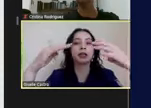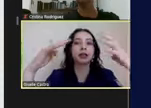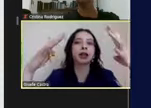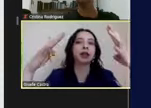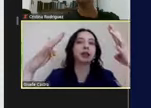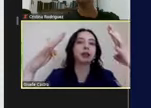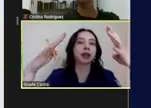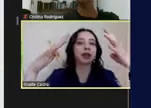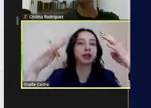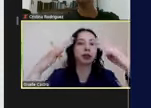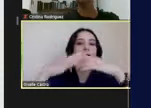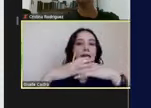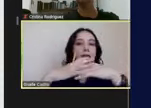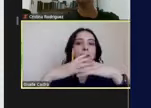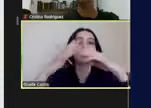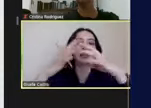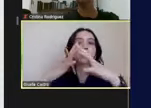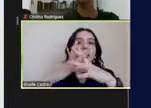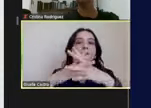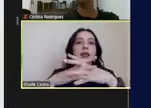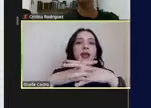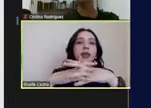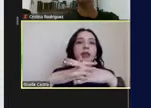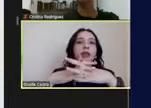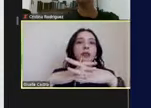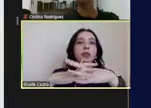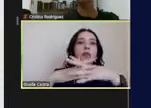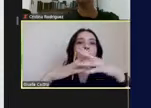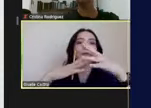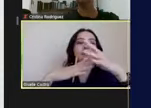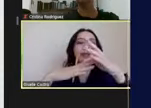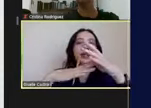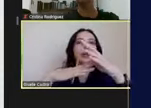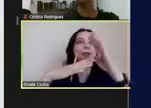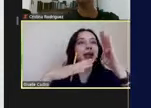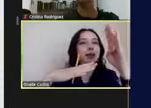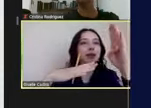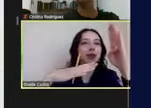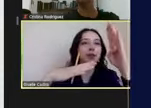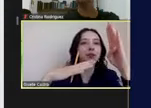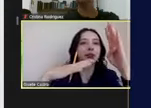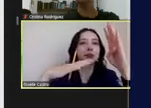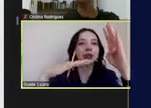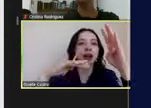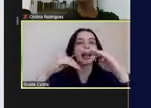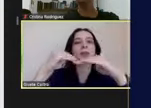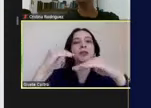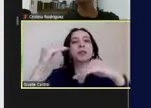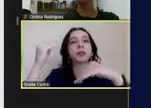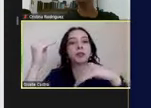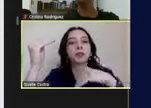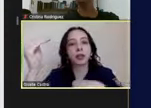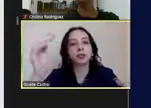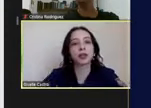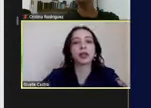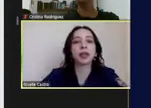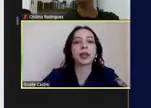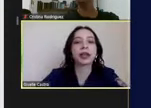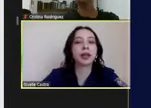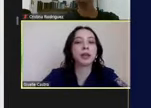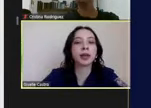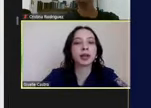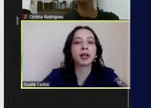en estas tres categorías principales, una categoría puede empezar al mismo tiempo que